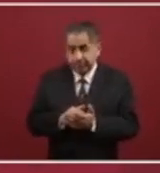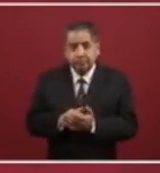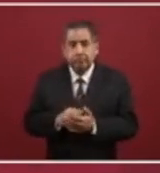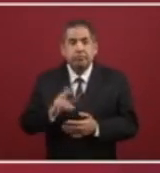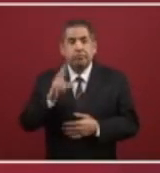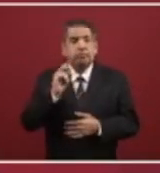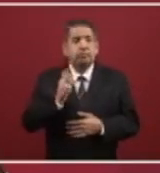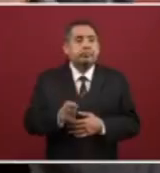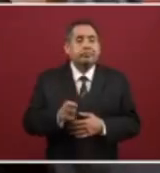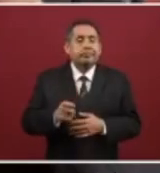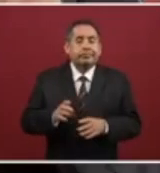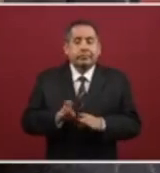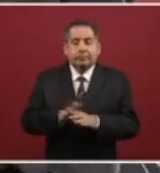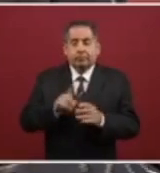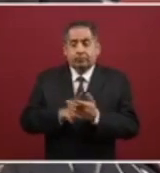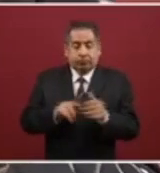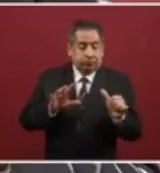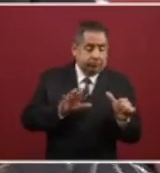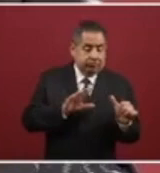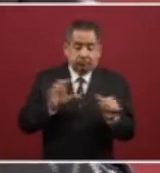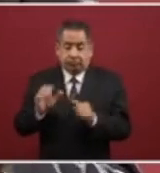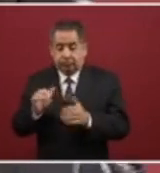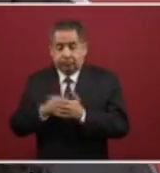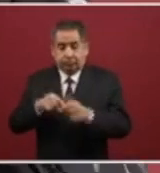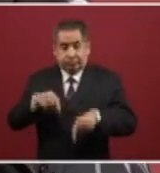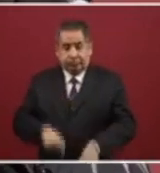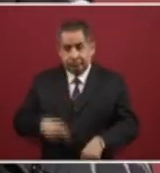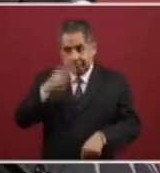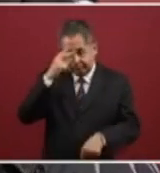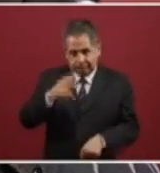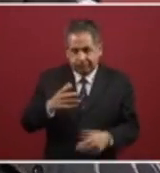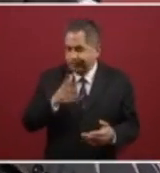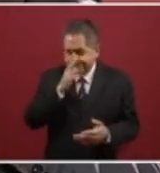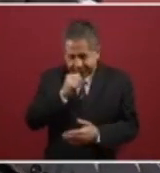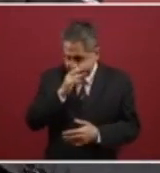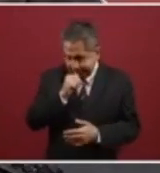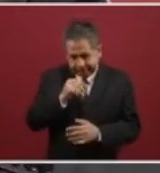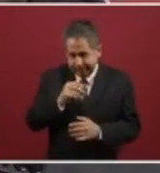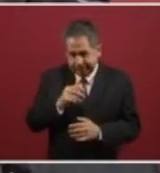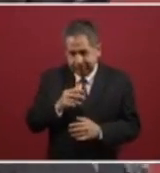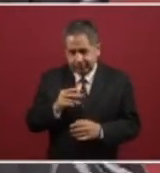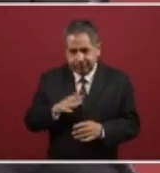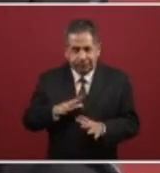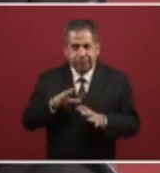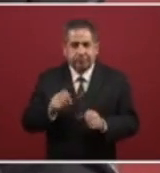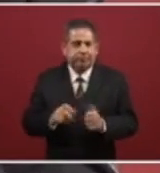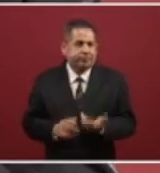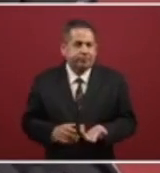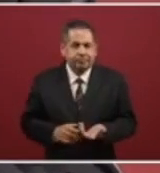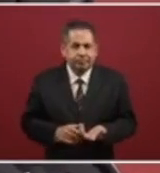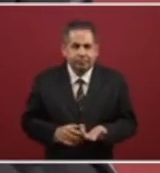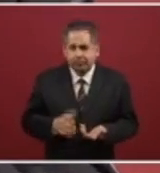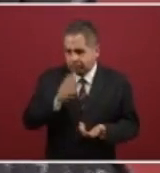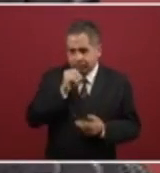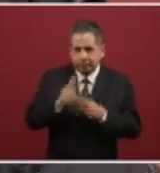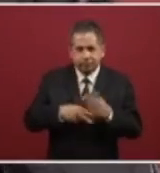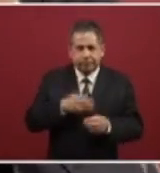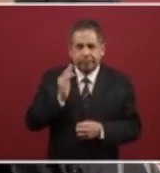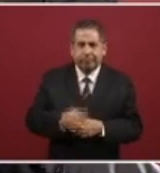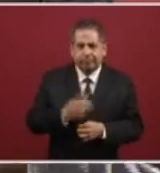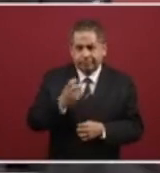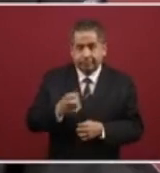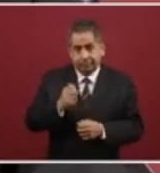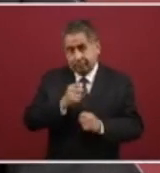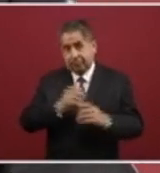cabe esperar que tengamos 600,000. Eso no es factible, no es posible y no accederíamos a algo así con esa